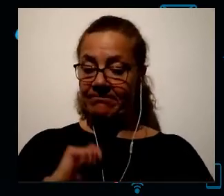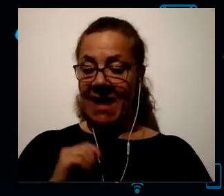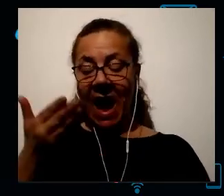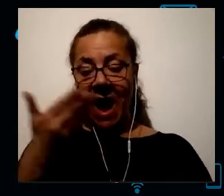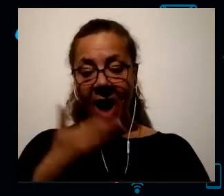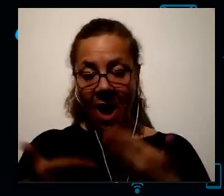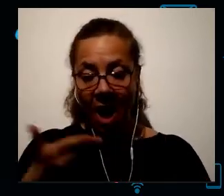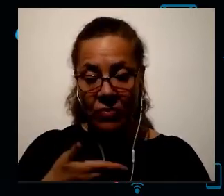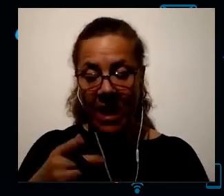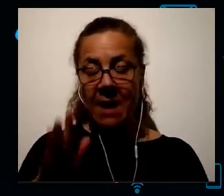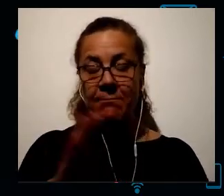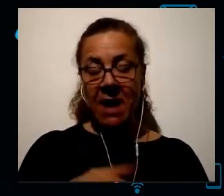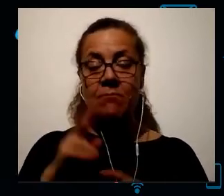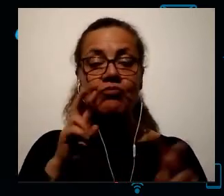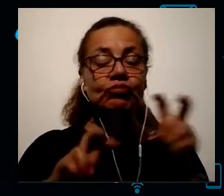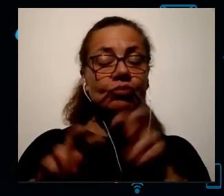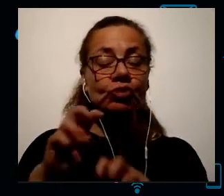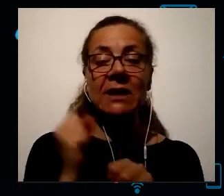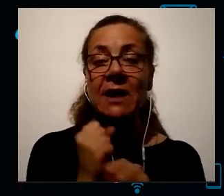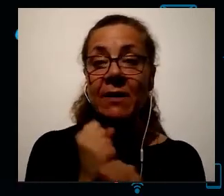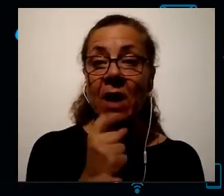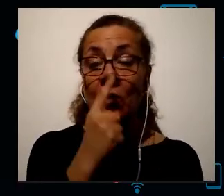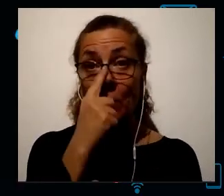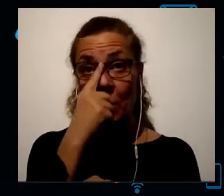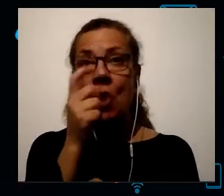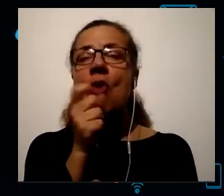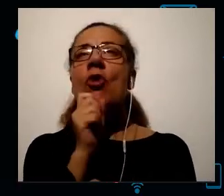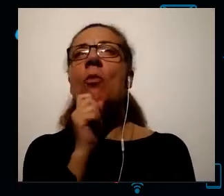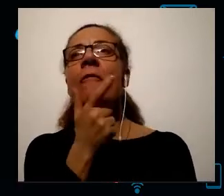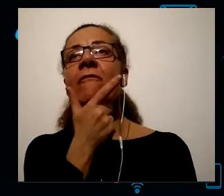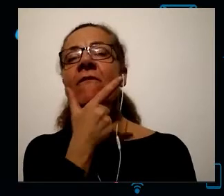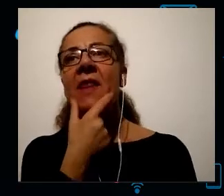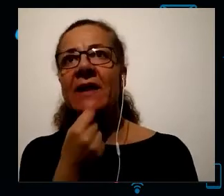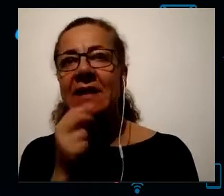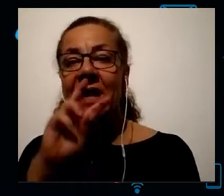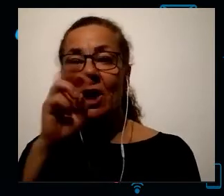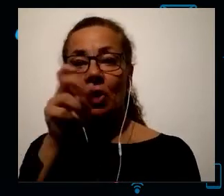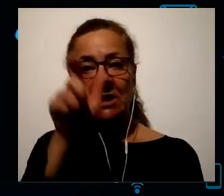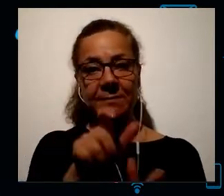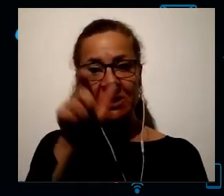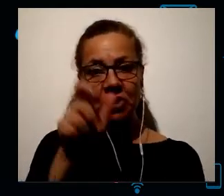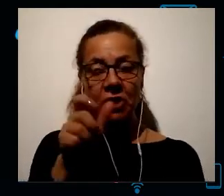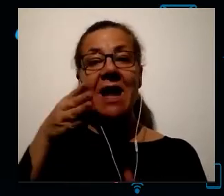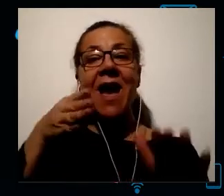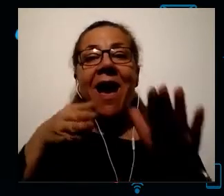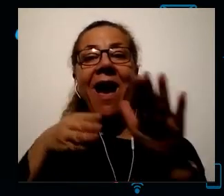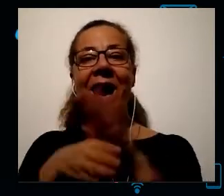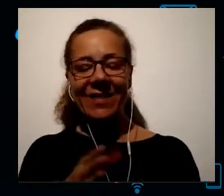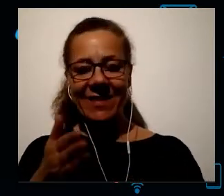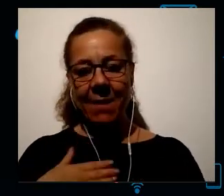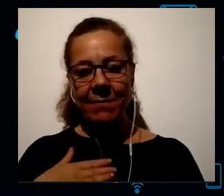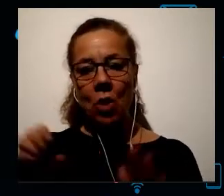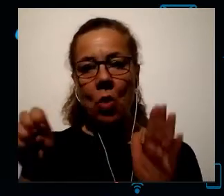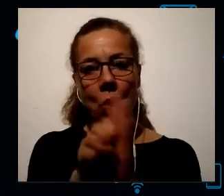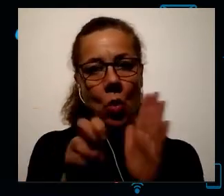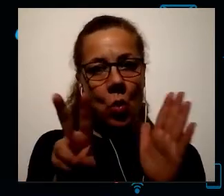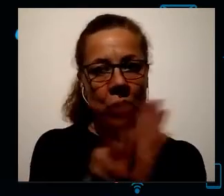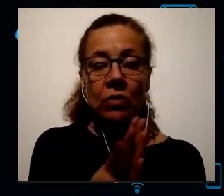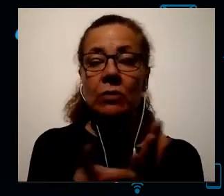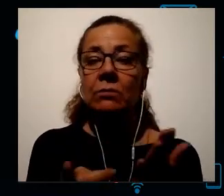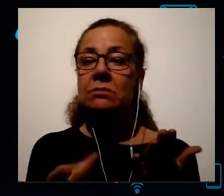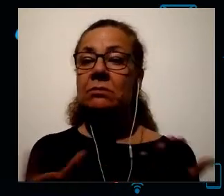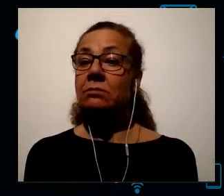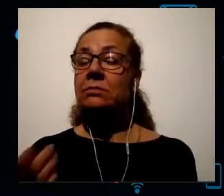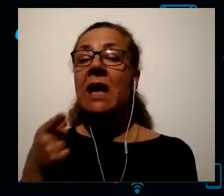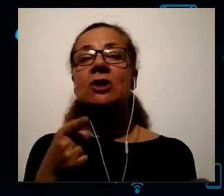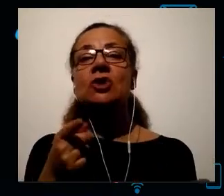cómo puedo facilitar que otras personas accedan a la información de mi currículum como puedo pero todo eso es